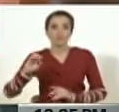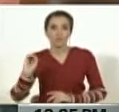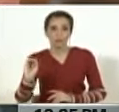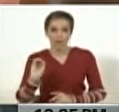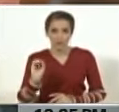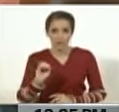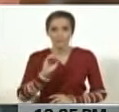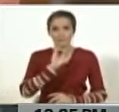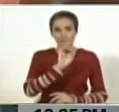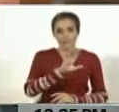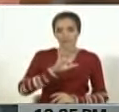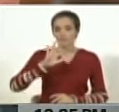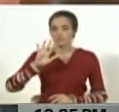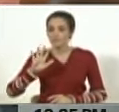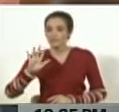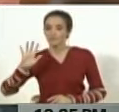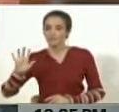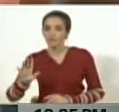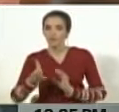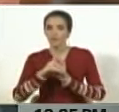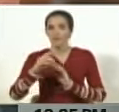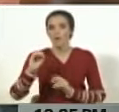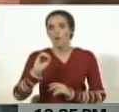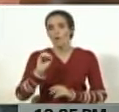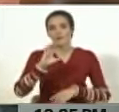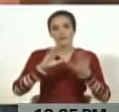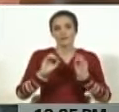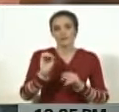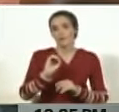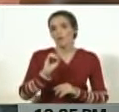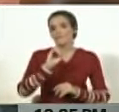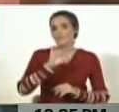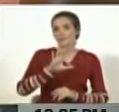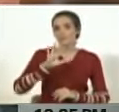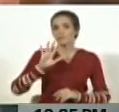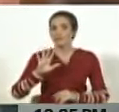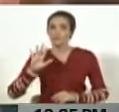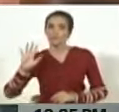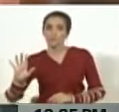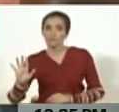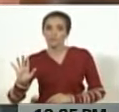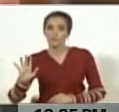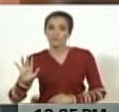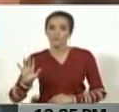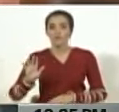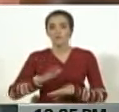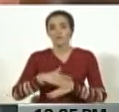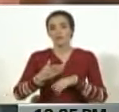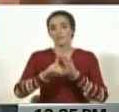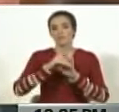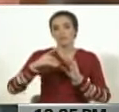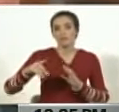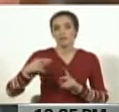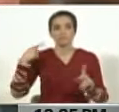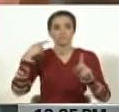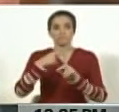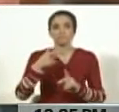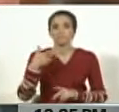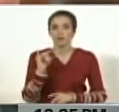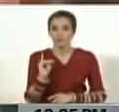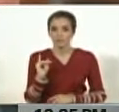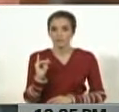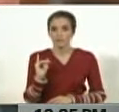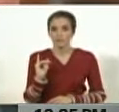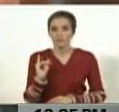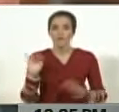derecho 5, 5 y 5, o es 15 o es 5, 5 y 5. Porque se supone que en el derecho, objetivamente, tú tienes